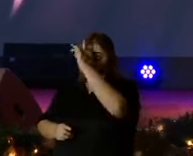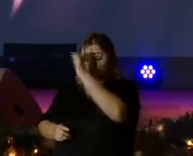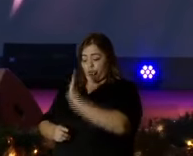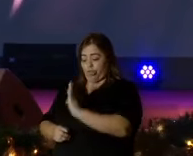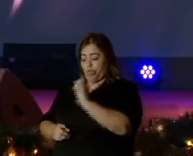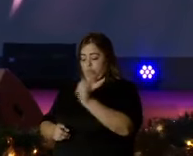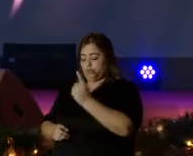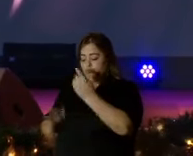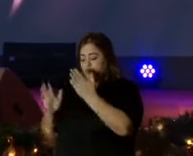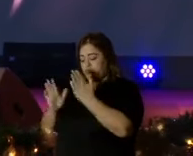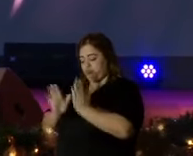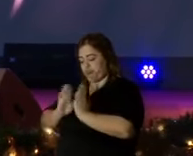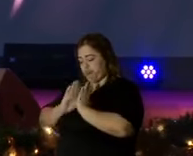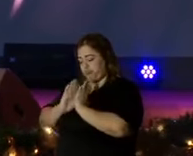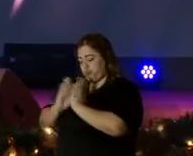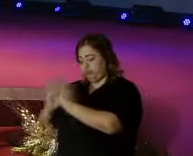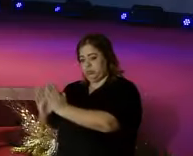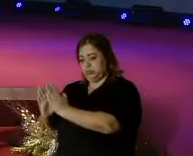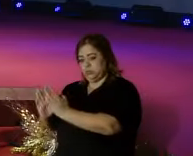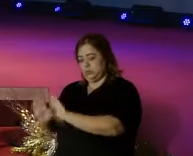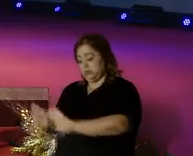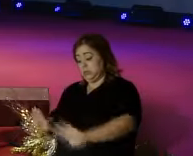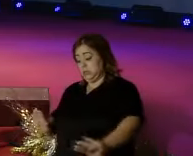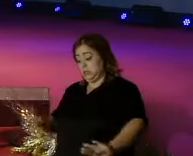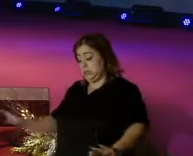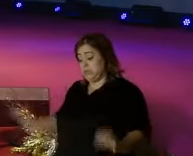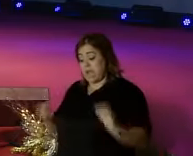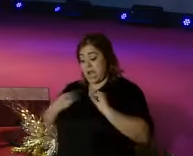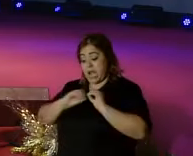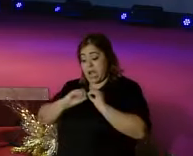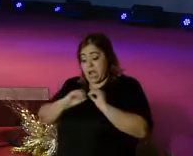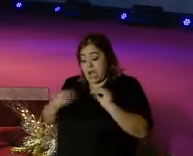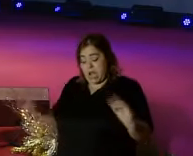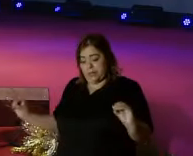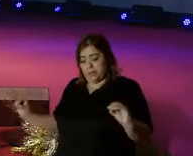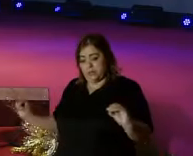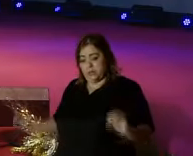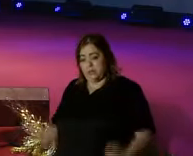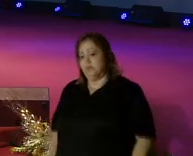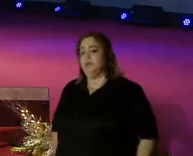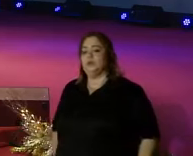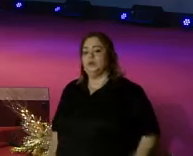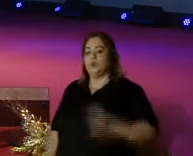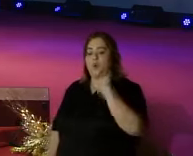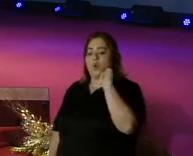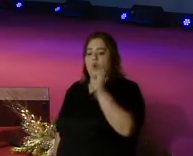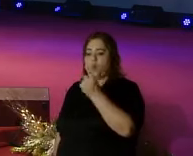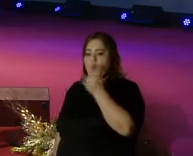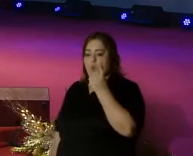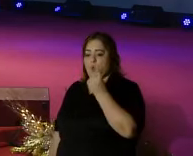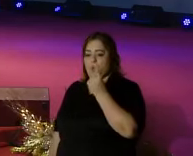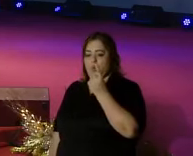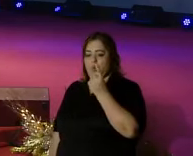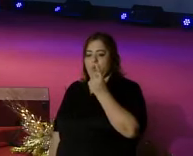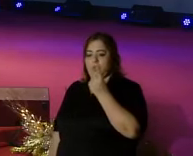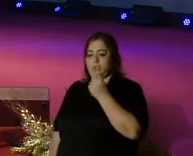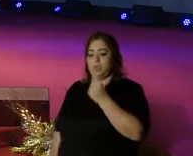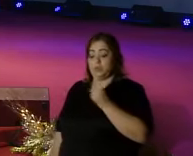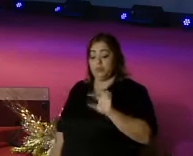No permitió que le siguiese nadie. Diga nadie. Solamente se llevó a